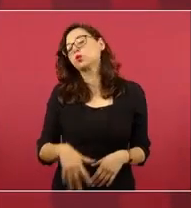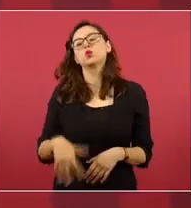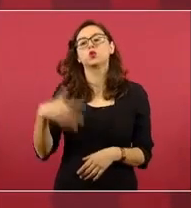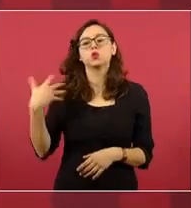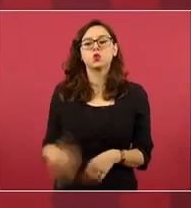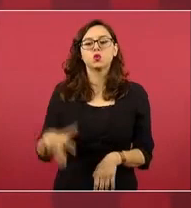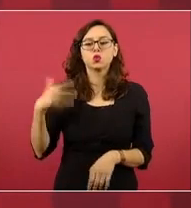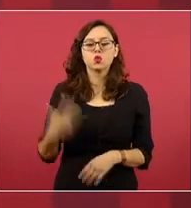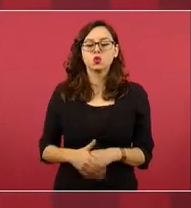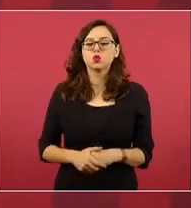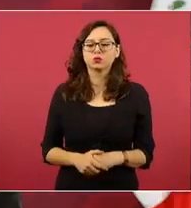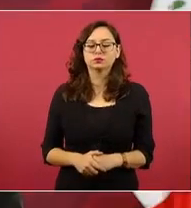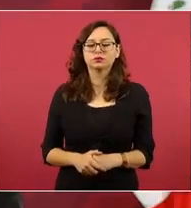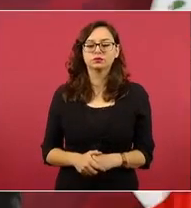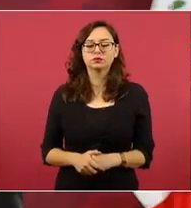porque